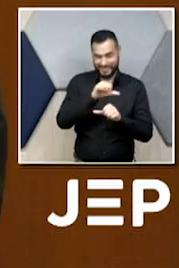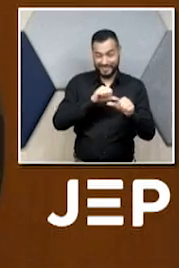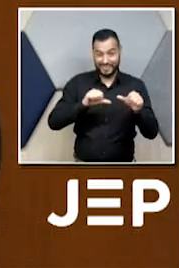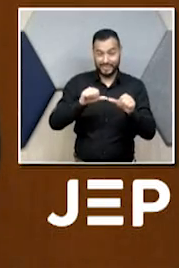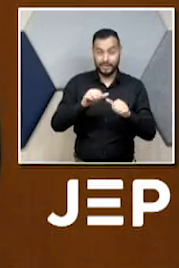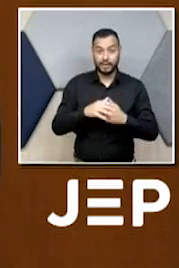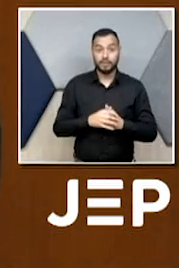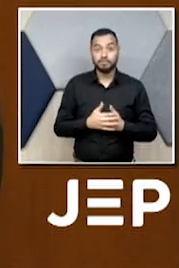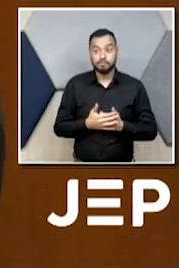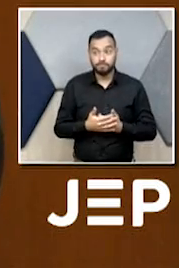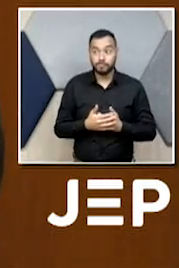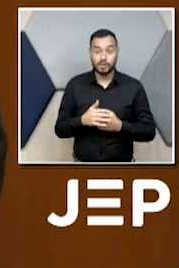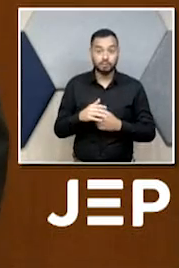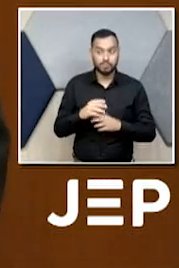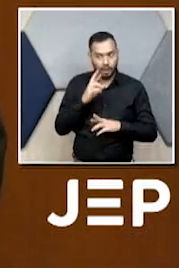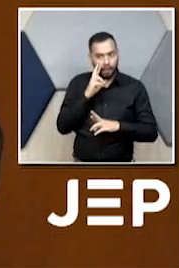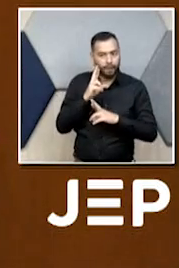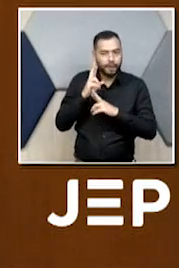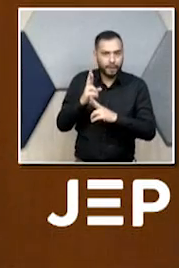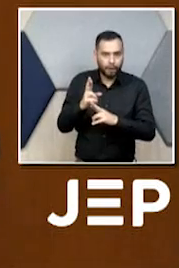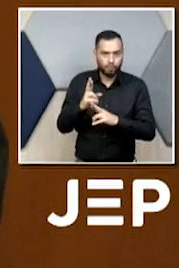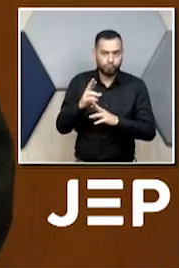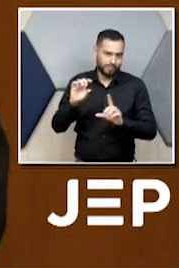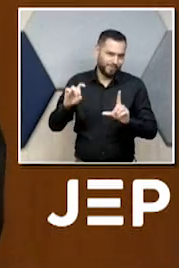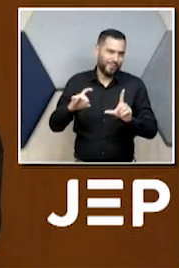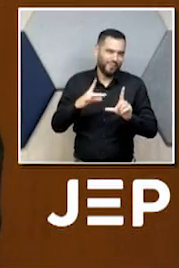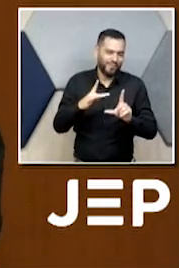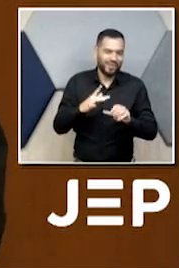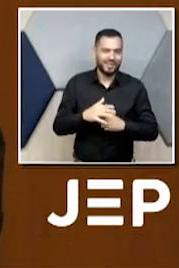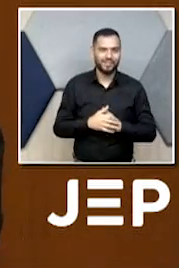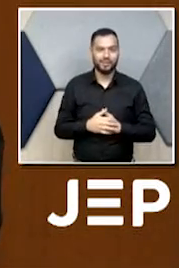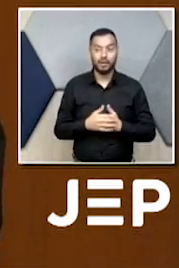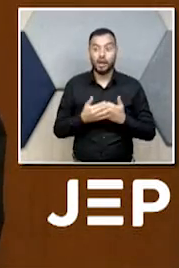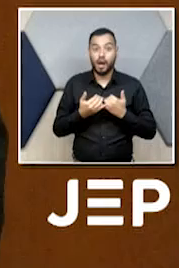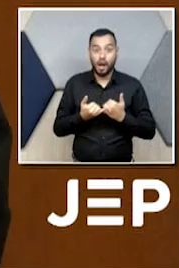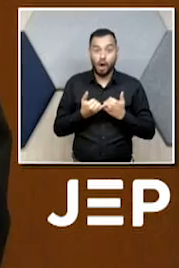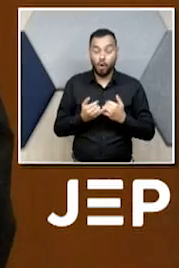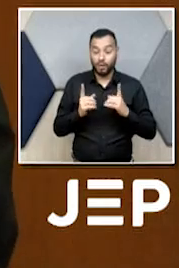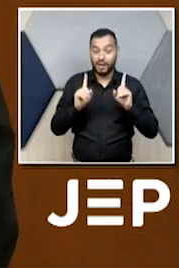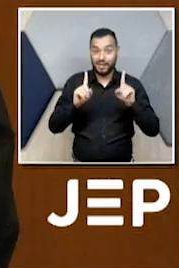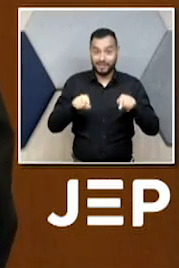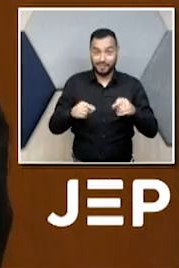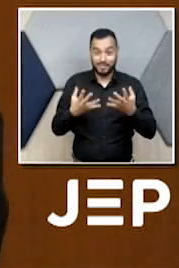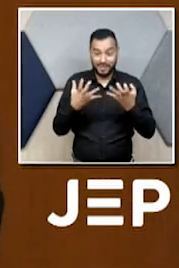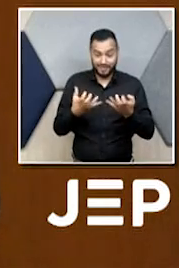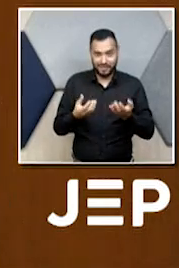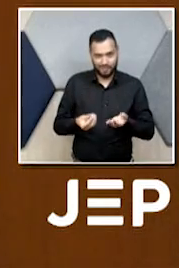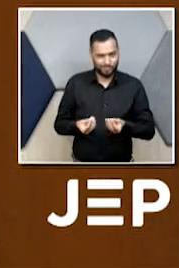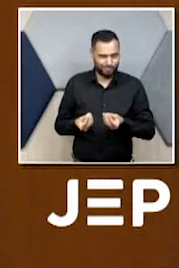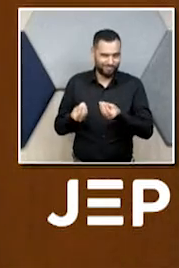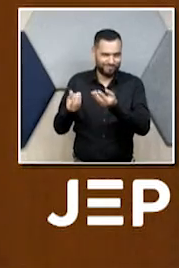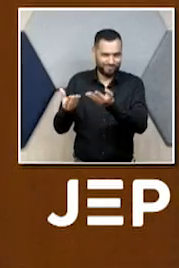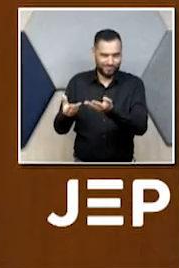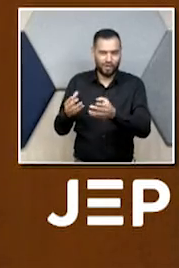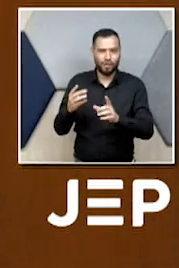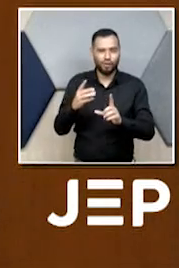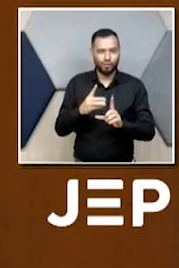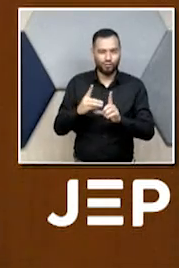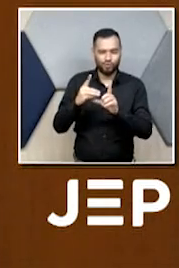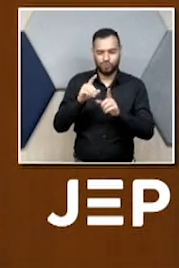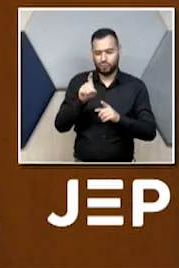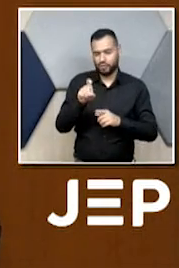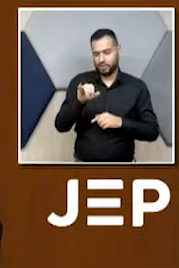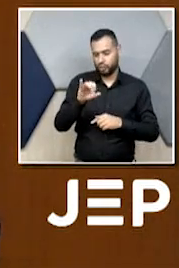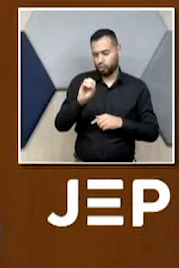un reconocimiento virtual. En este momento también queremos presentarle, doctora Xiomara Balanta,